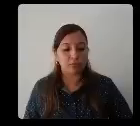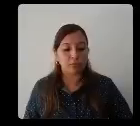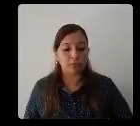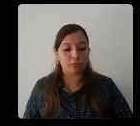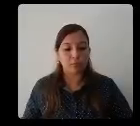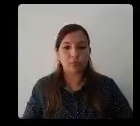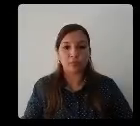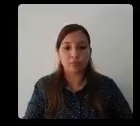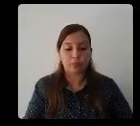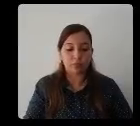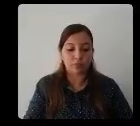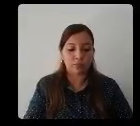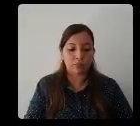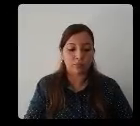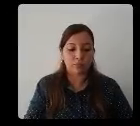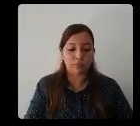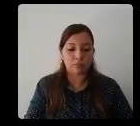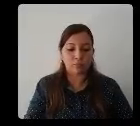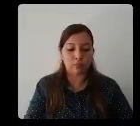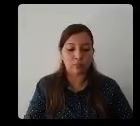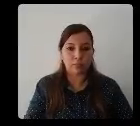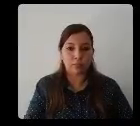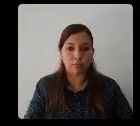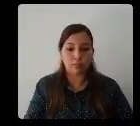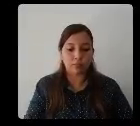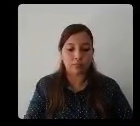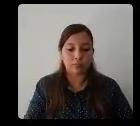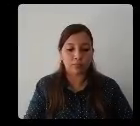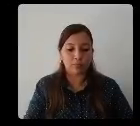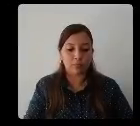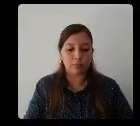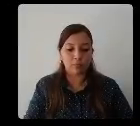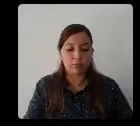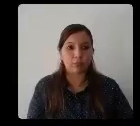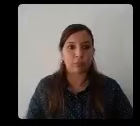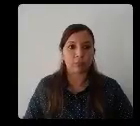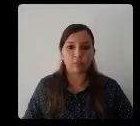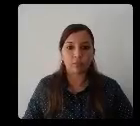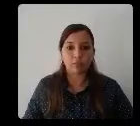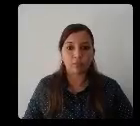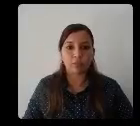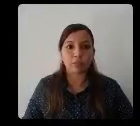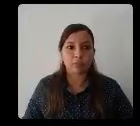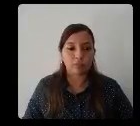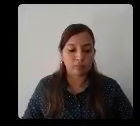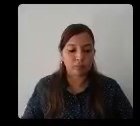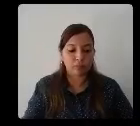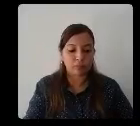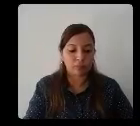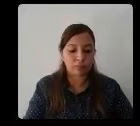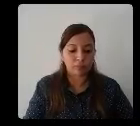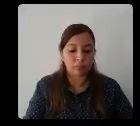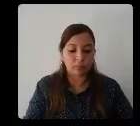nuevos productos para ofrecer. Cuéntanos un Sí, poquito sí. acerca de eso. Sí, eso también estamos haciendo nuevas rutas. También queremos ya este